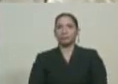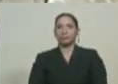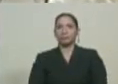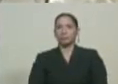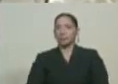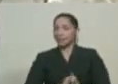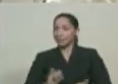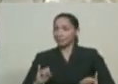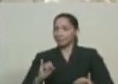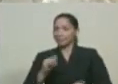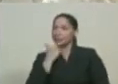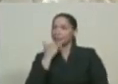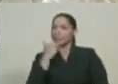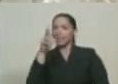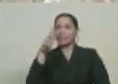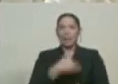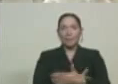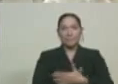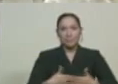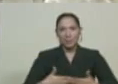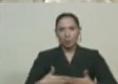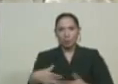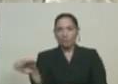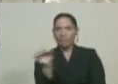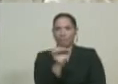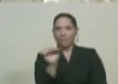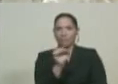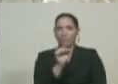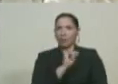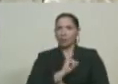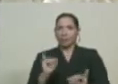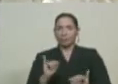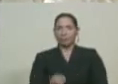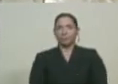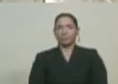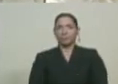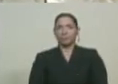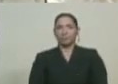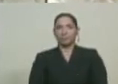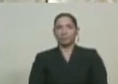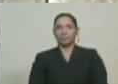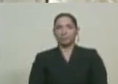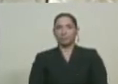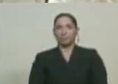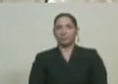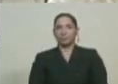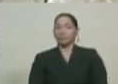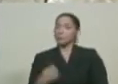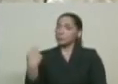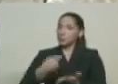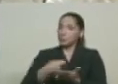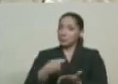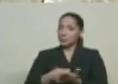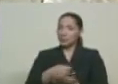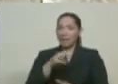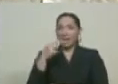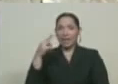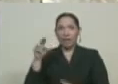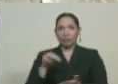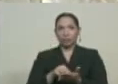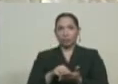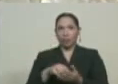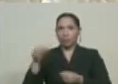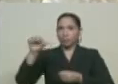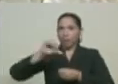aproximamos a los 3 millones de vehículos registrados en aras del subsidio nacional a la gasolina. Como hemos